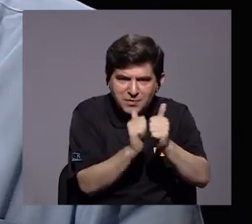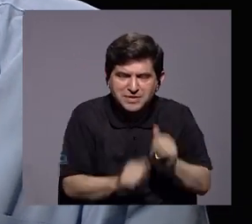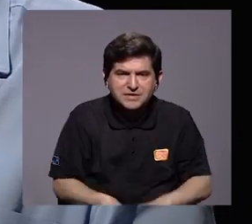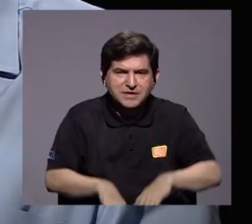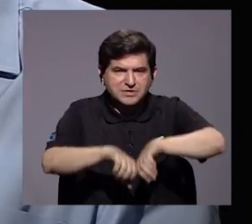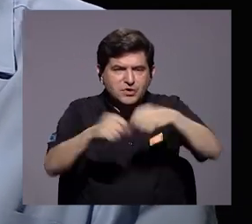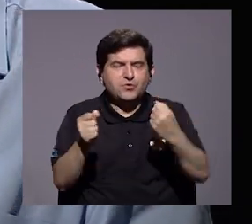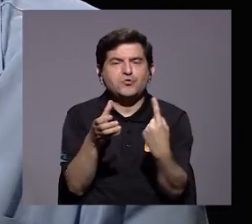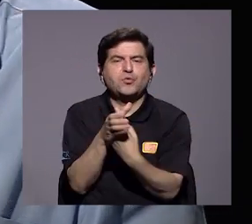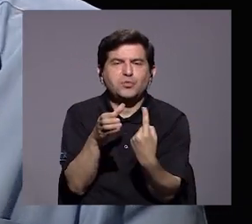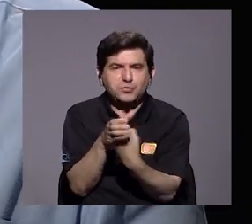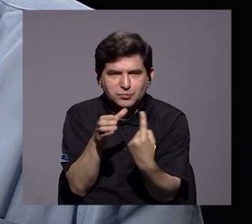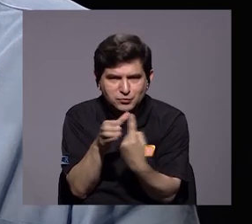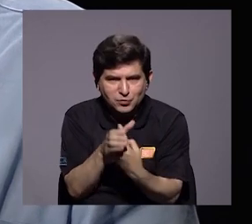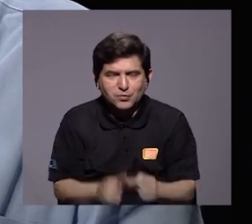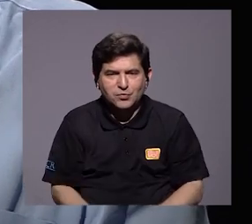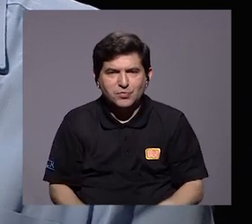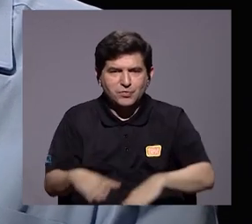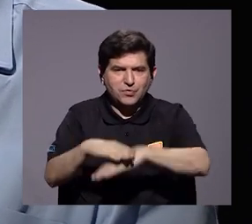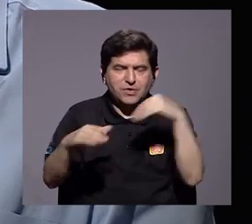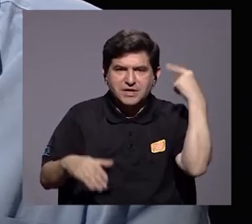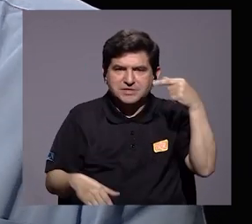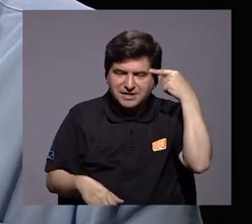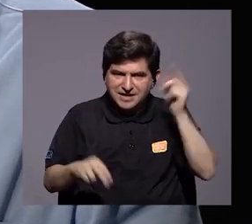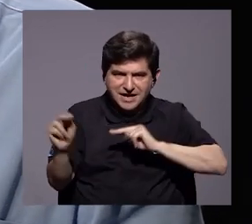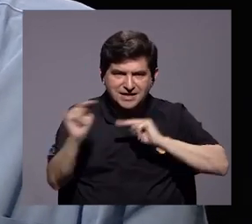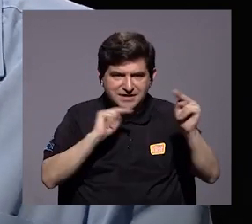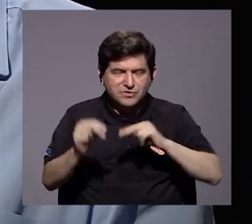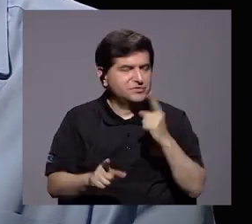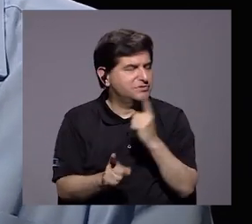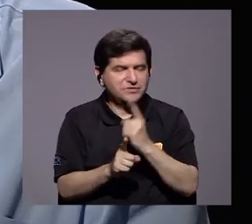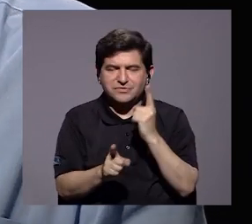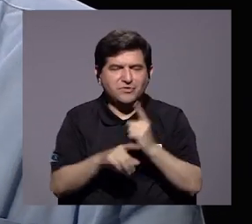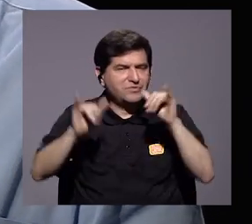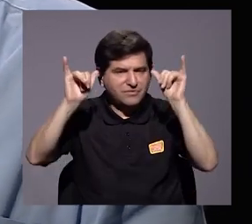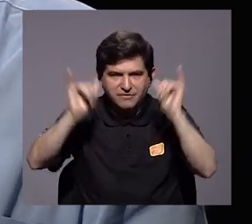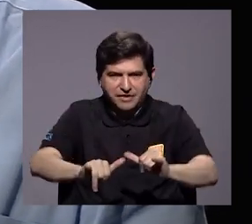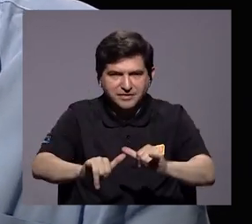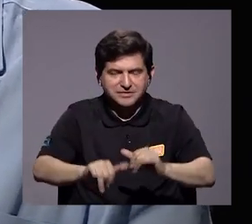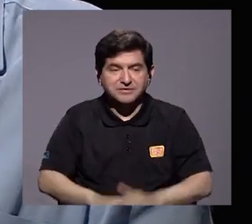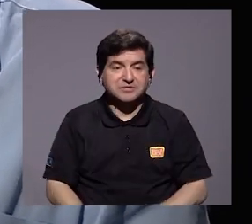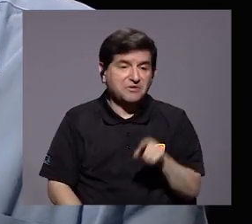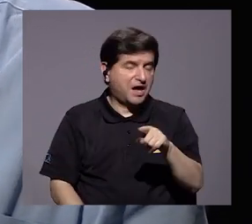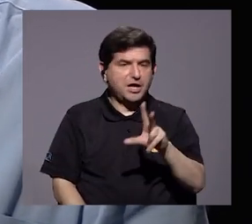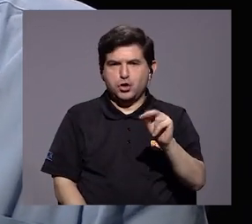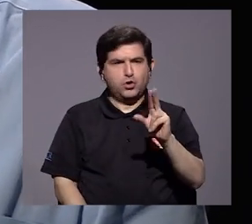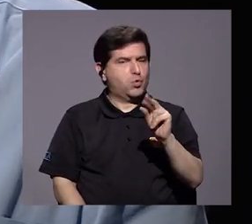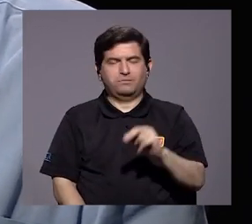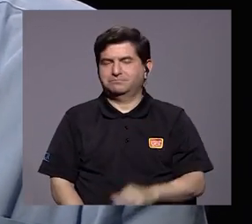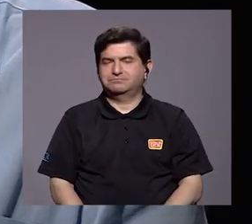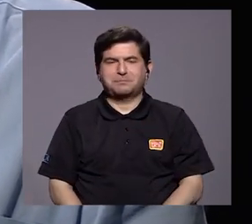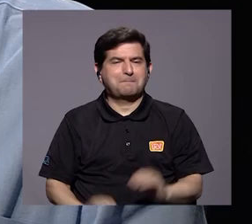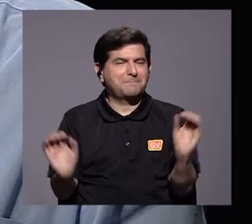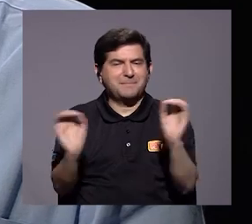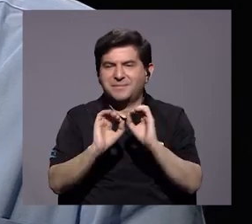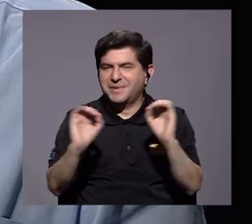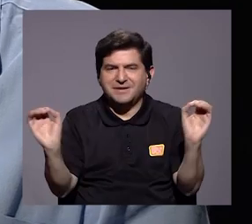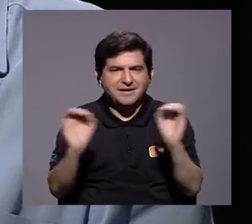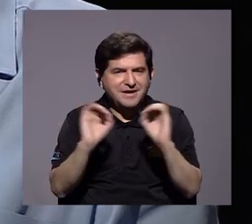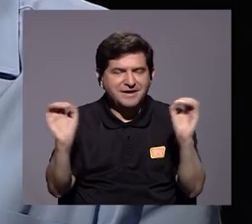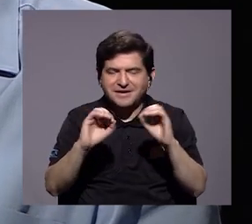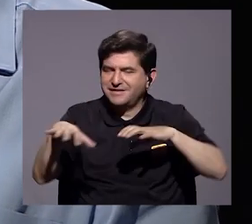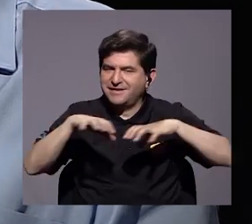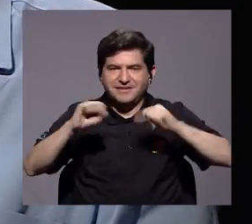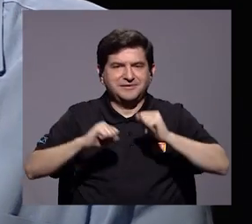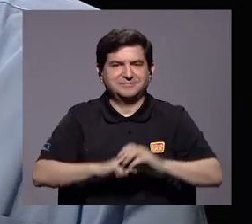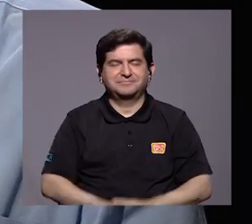ruptura de monopolios de sacar al estado de negocios en los que no debería estar ahí no hay ahí no hay ningún tipo de